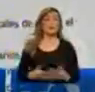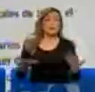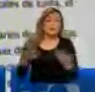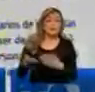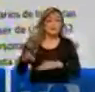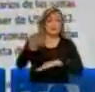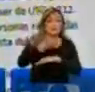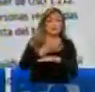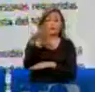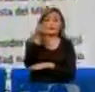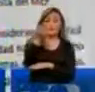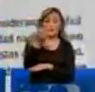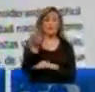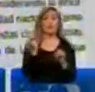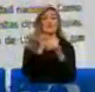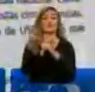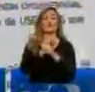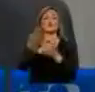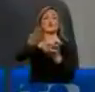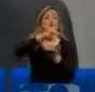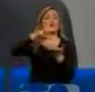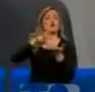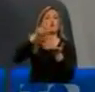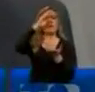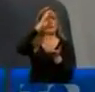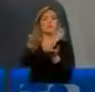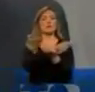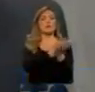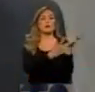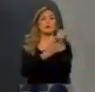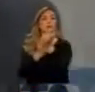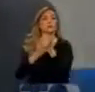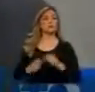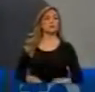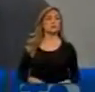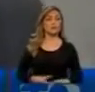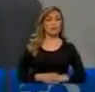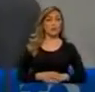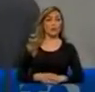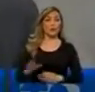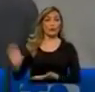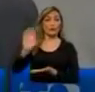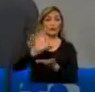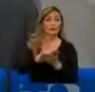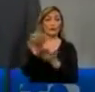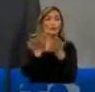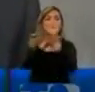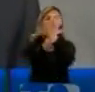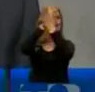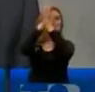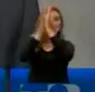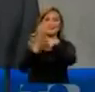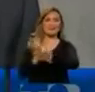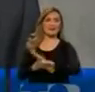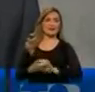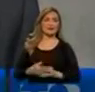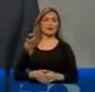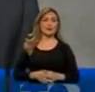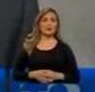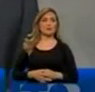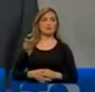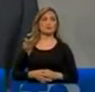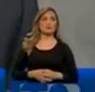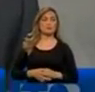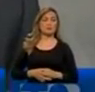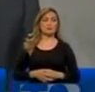adelanto que requiere el Instituto Geográfico Militar. No se ha hecho todavía la asignación presupuestaria. Bajo presiones no